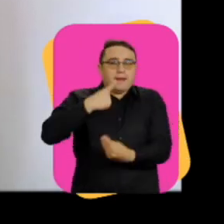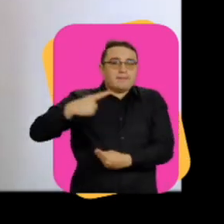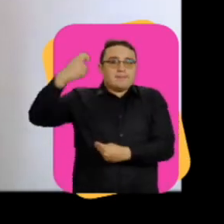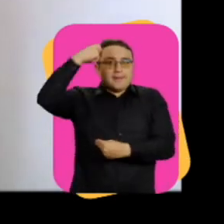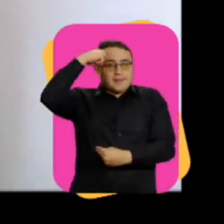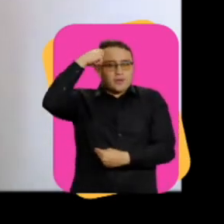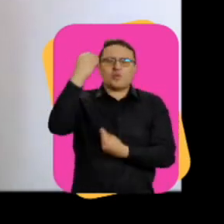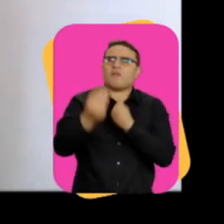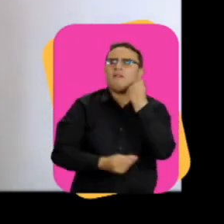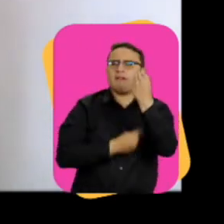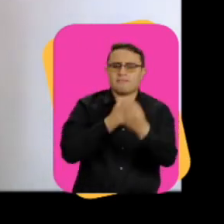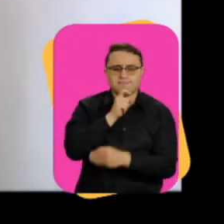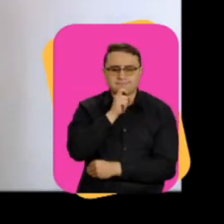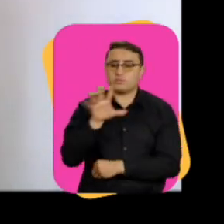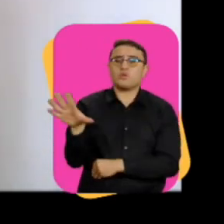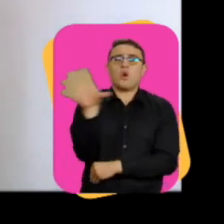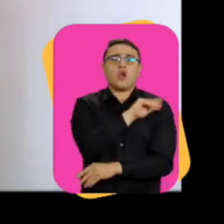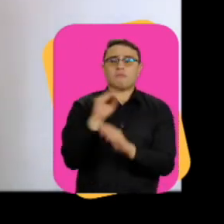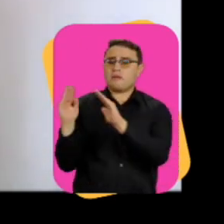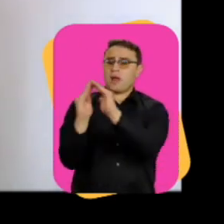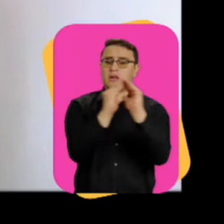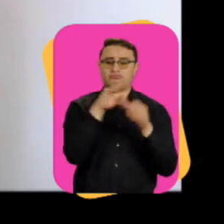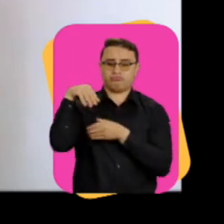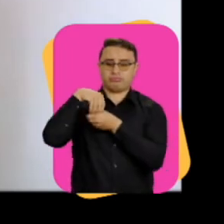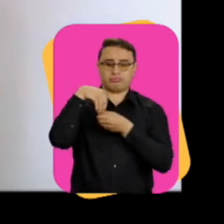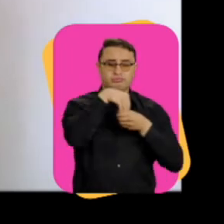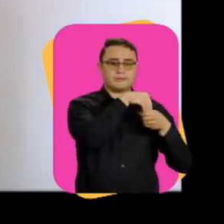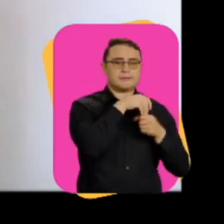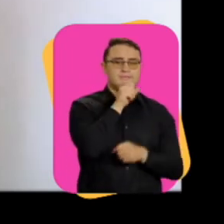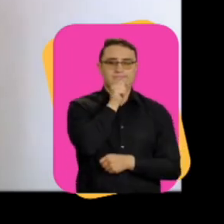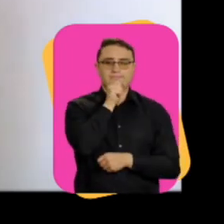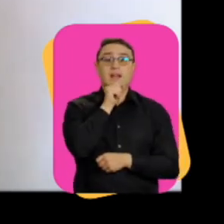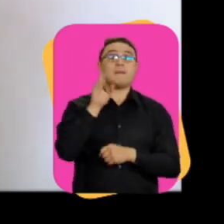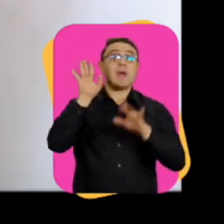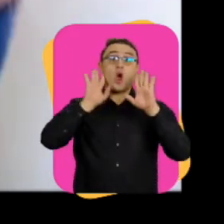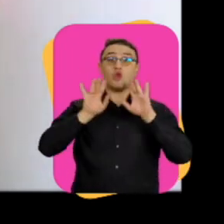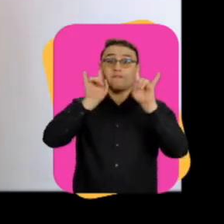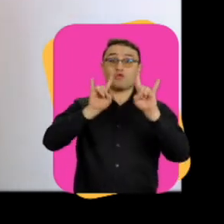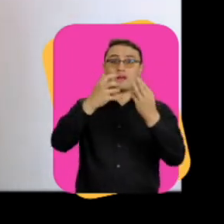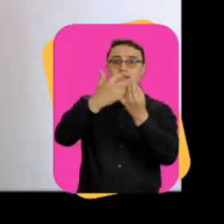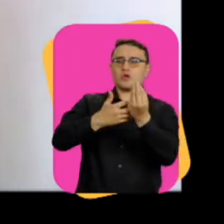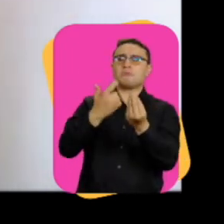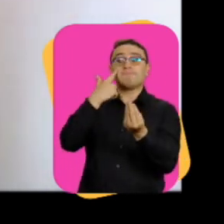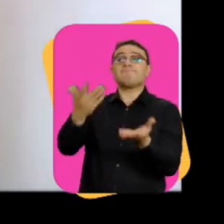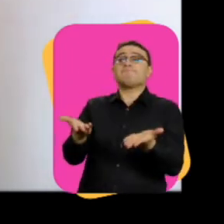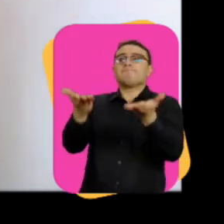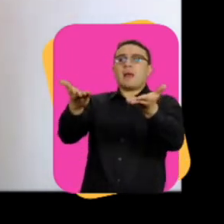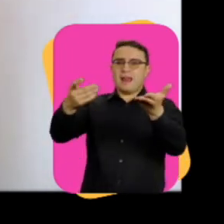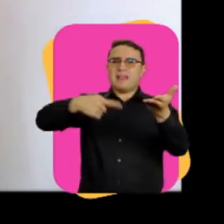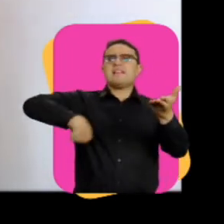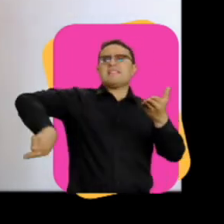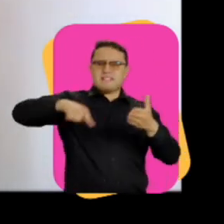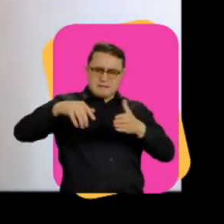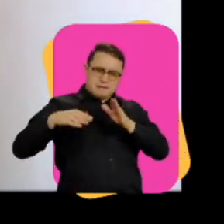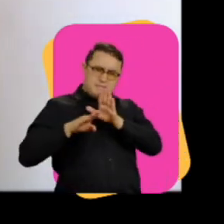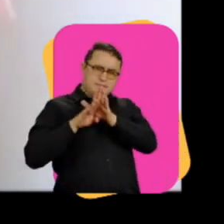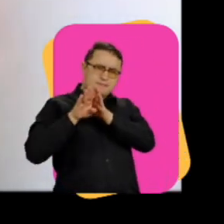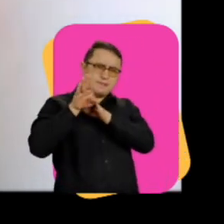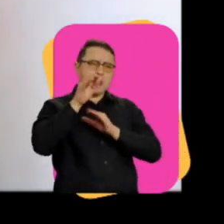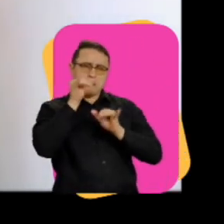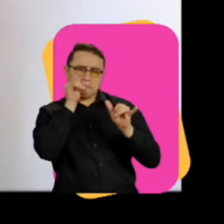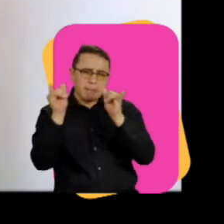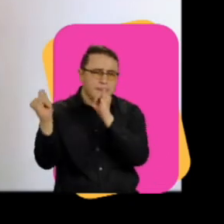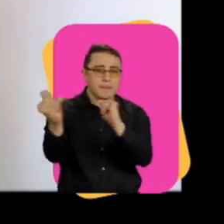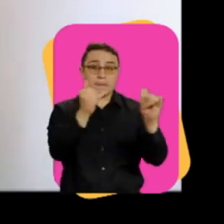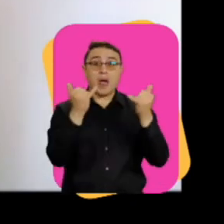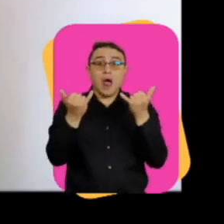Y efectivamente, el gremio audiovisual aceptó el reto, lo superó por mucho, y a hoy, en este momento,